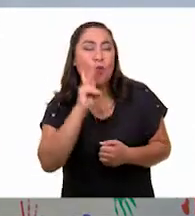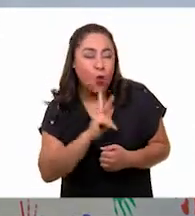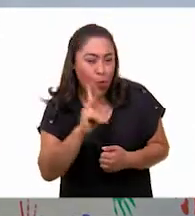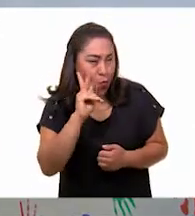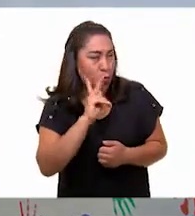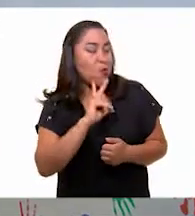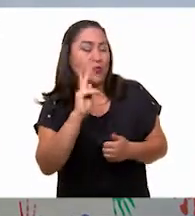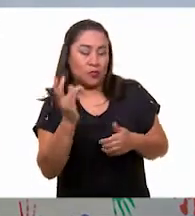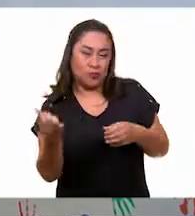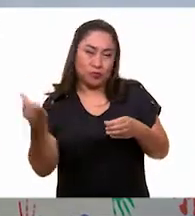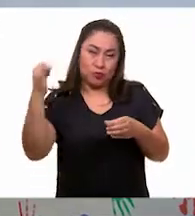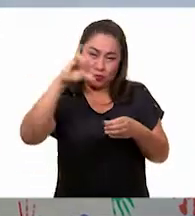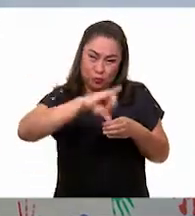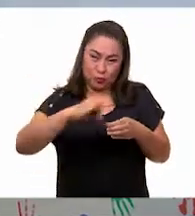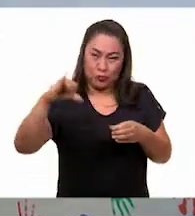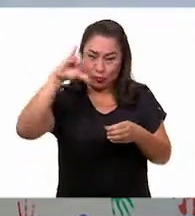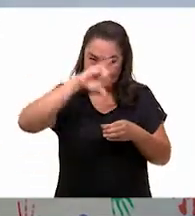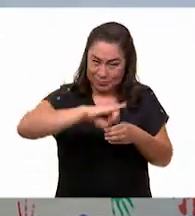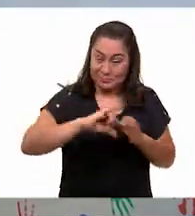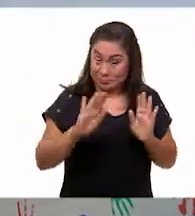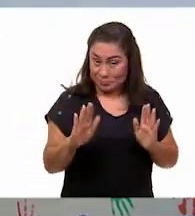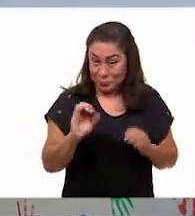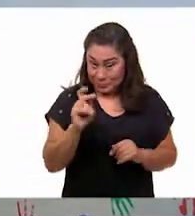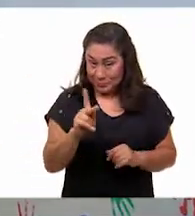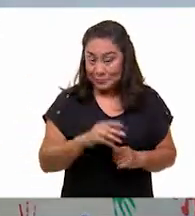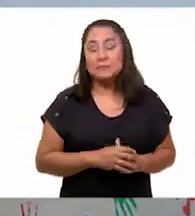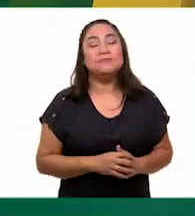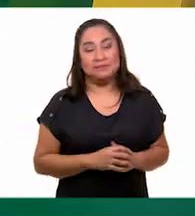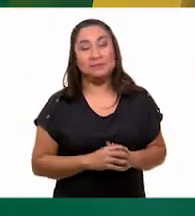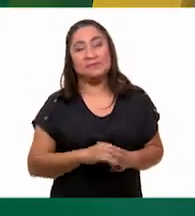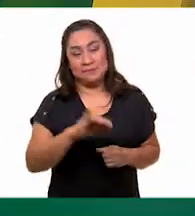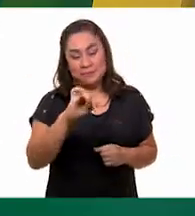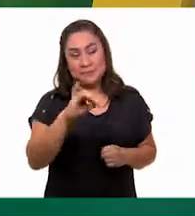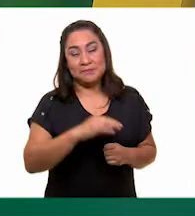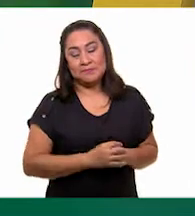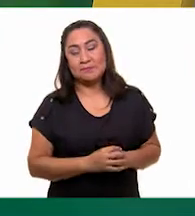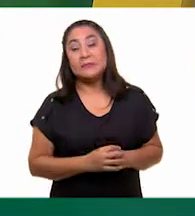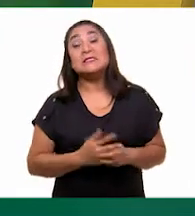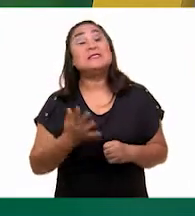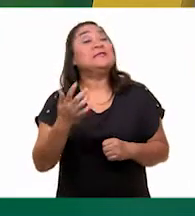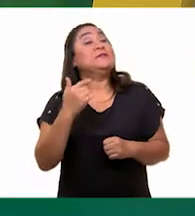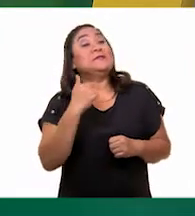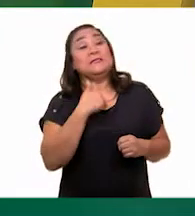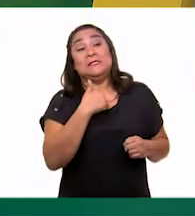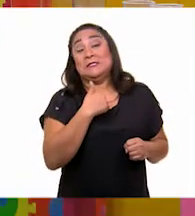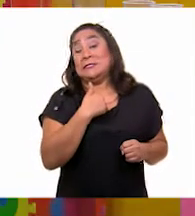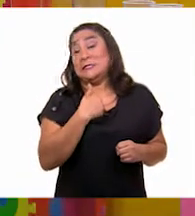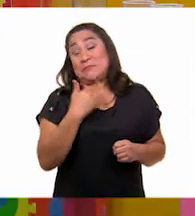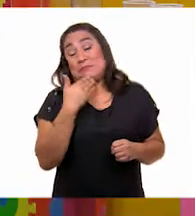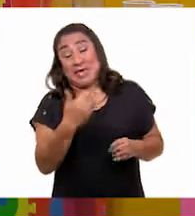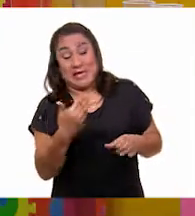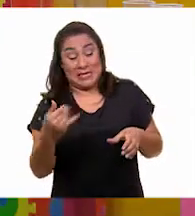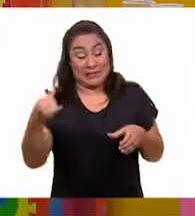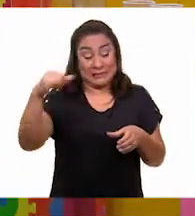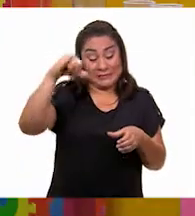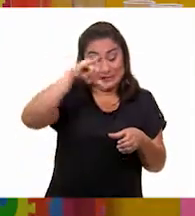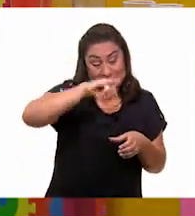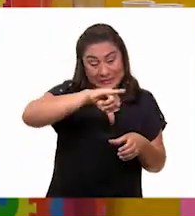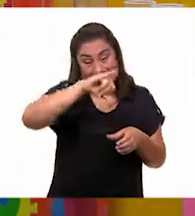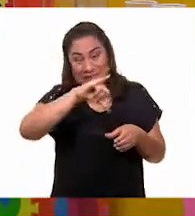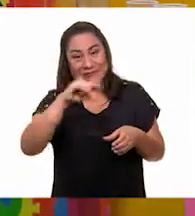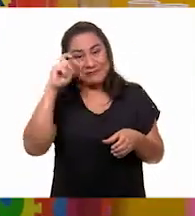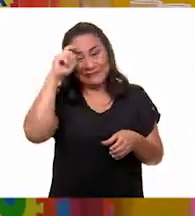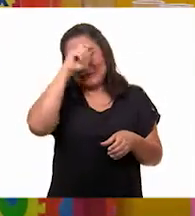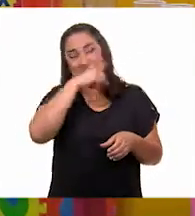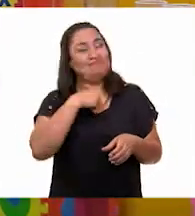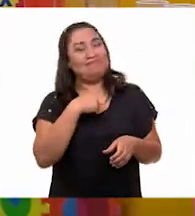en la botella que ustedes eligieron. ¿Te parece si lo hacemos? Me parece muy bien, pero yo no soy muy bueno en esto de vertir el agua en otro